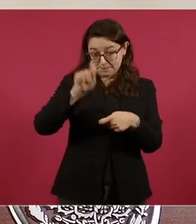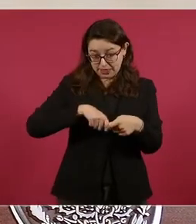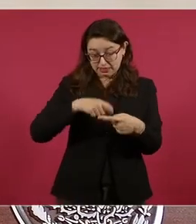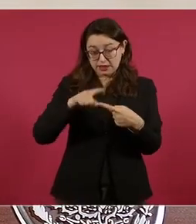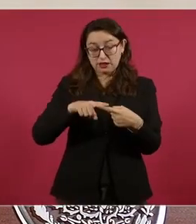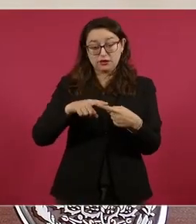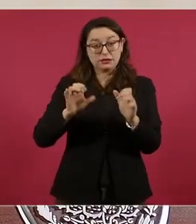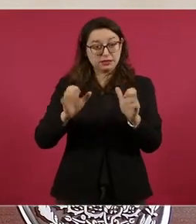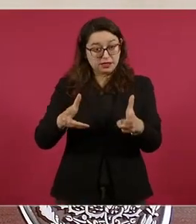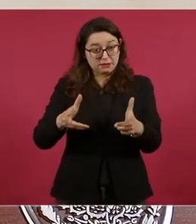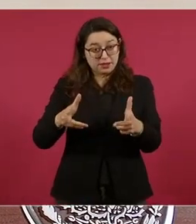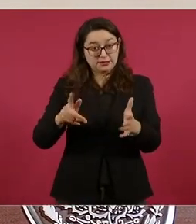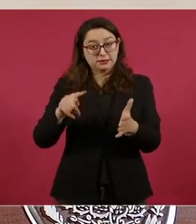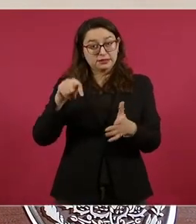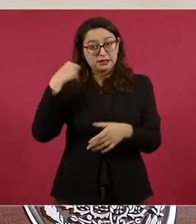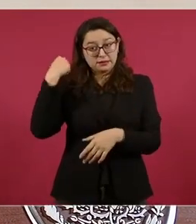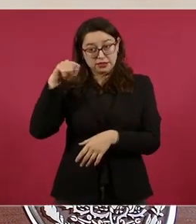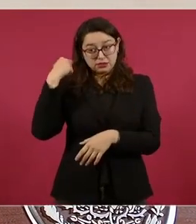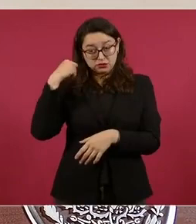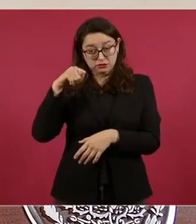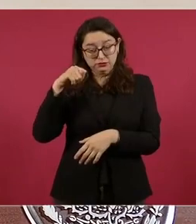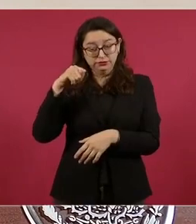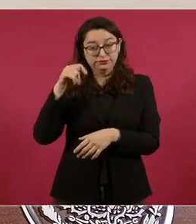de Tabasco